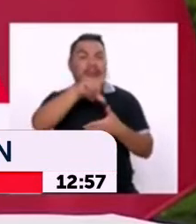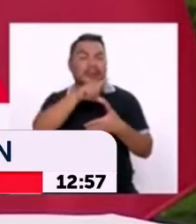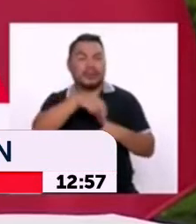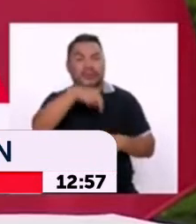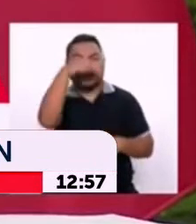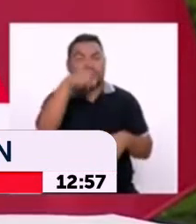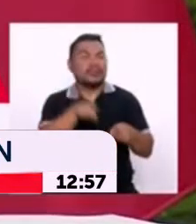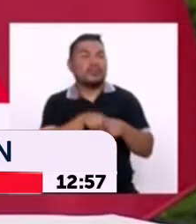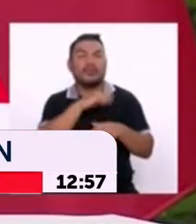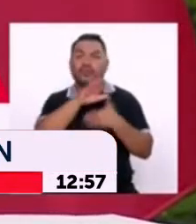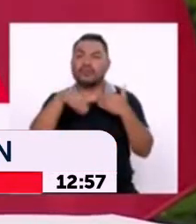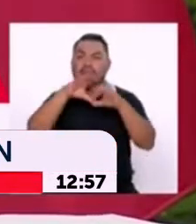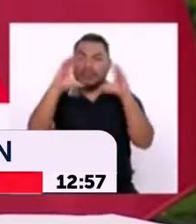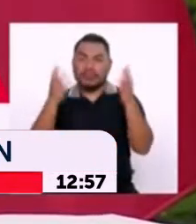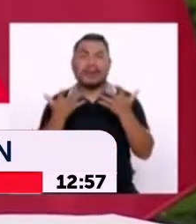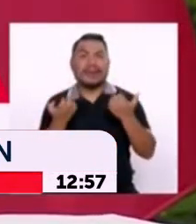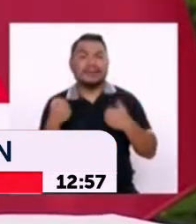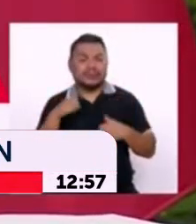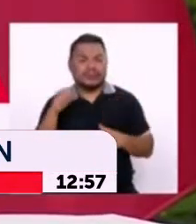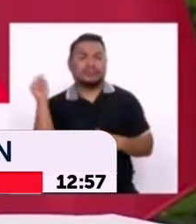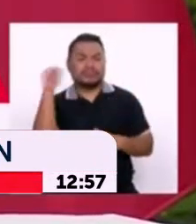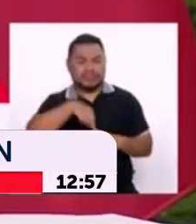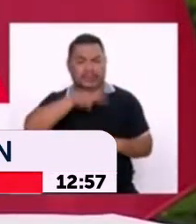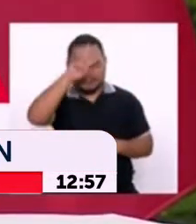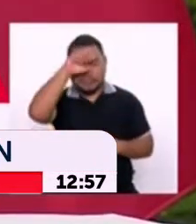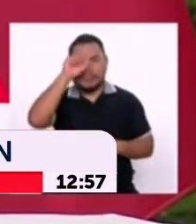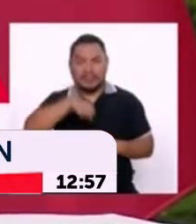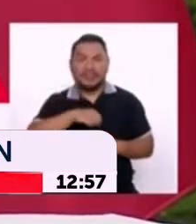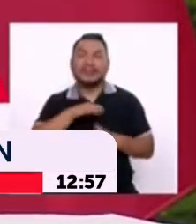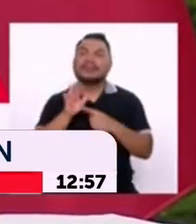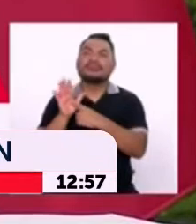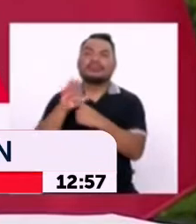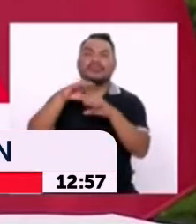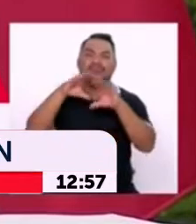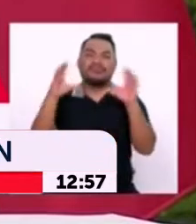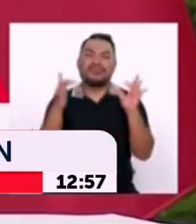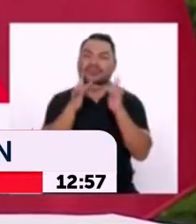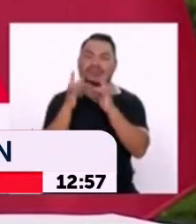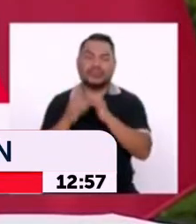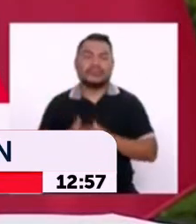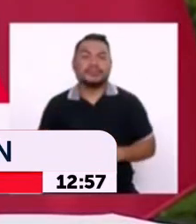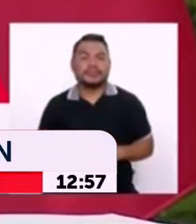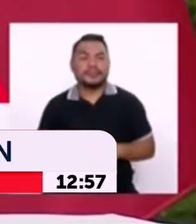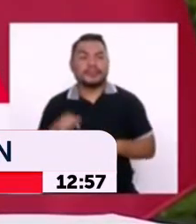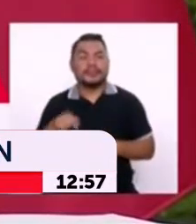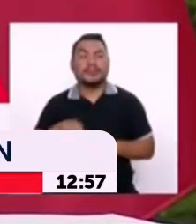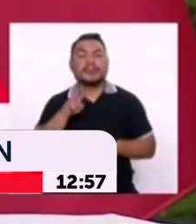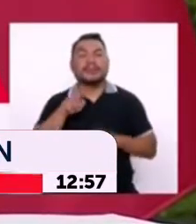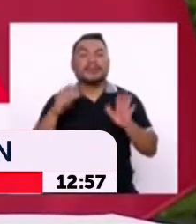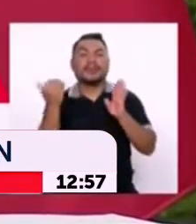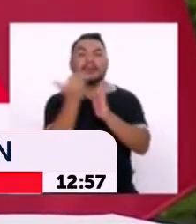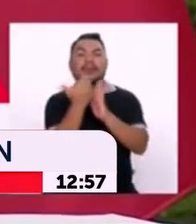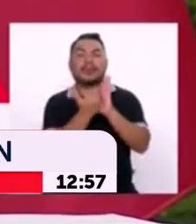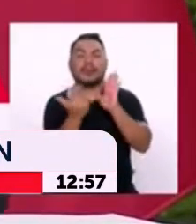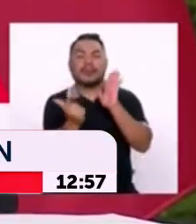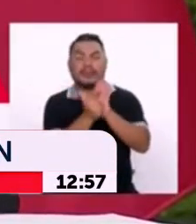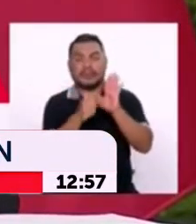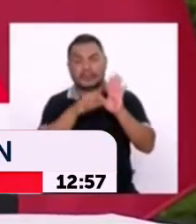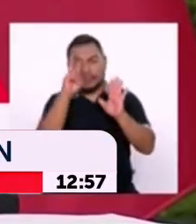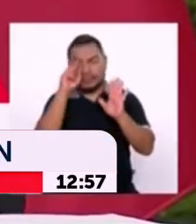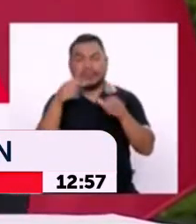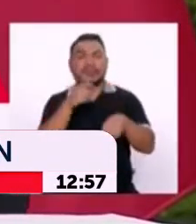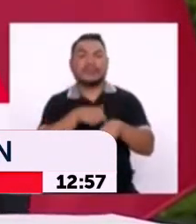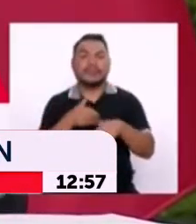Norte y de todo el mundo, de venir al Perú, porque Perú está de vuelta para el mundo. ¡Exitosa! Estos 27 decretos legislativos publicados